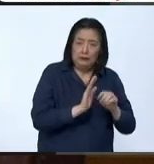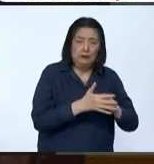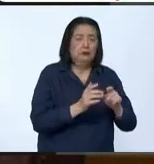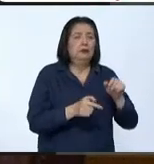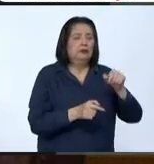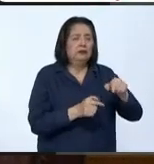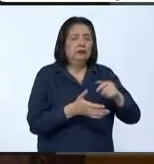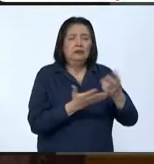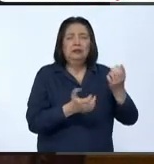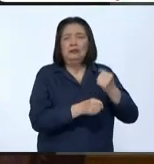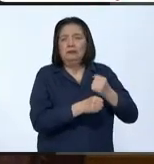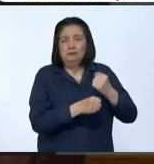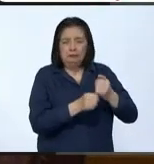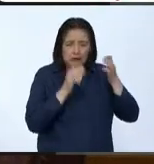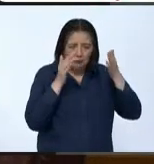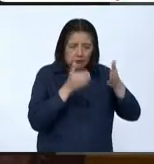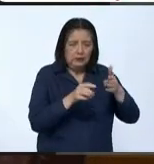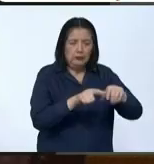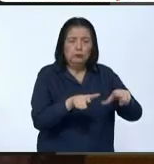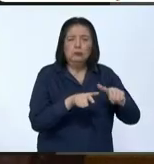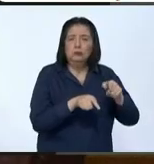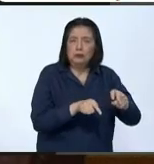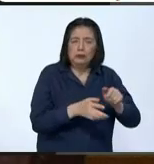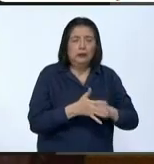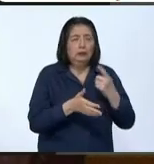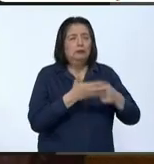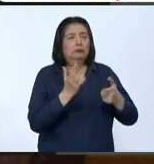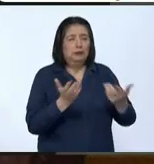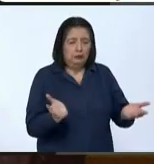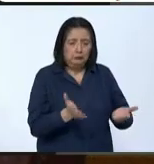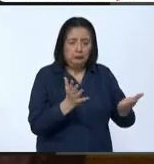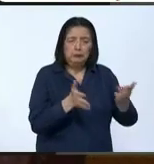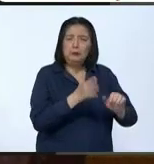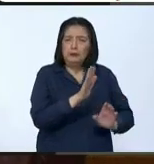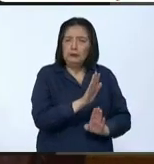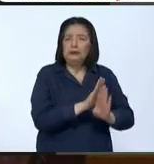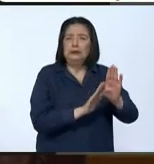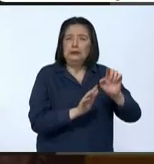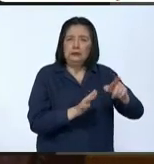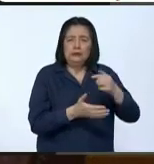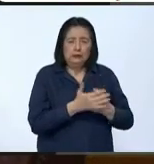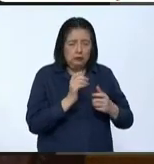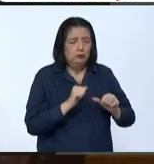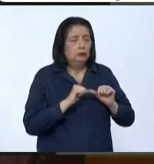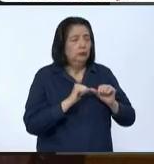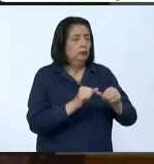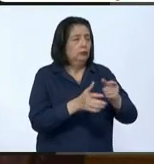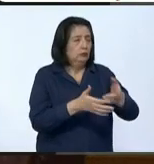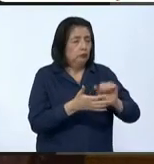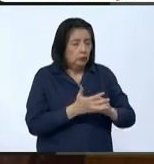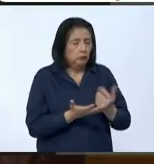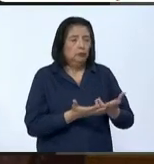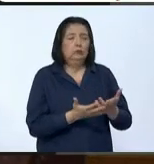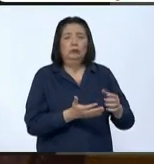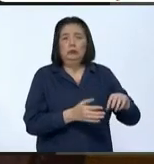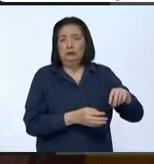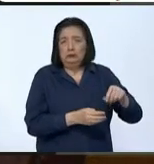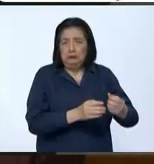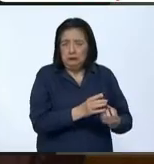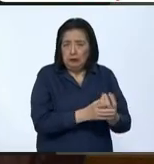y acciones estratégicas destinadas a promover el desarrollo integral y sostenible en el vraem